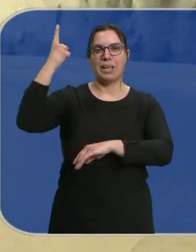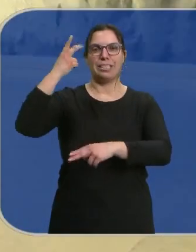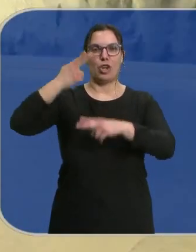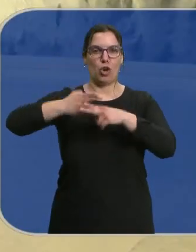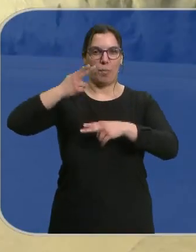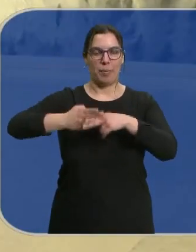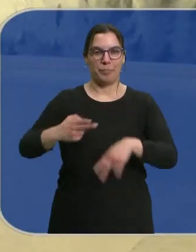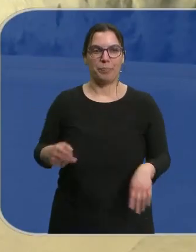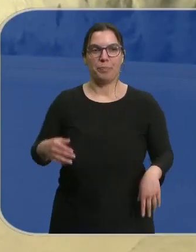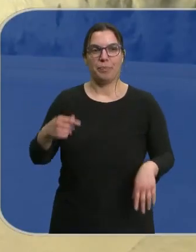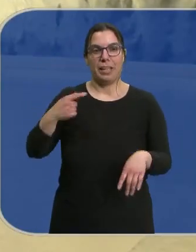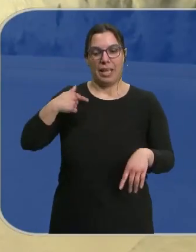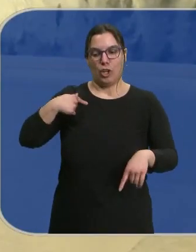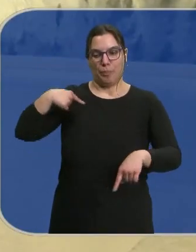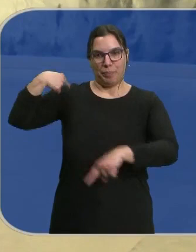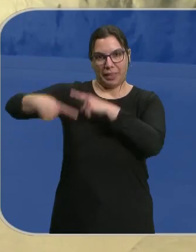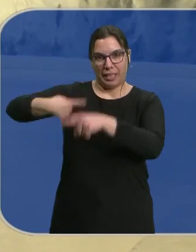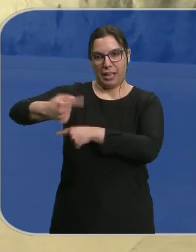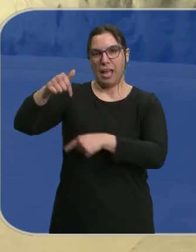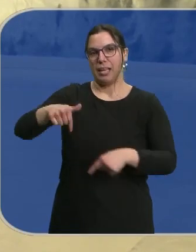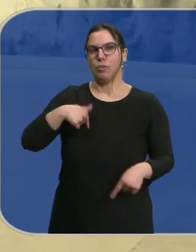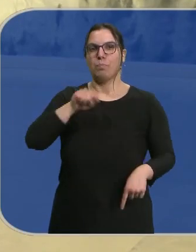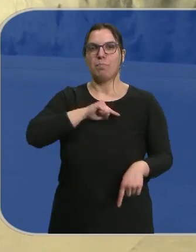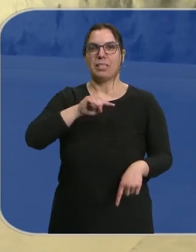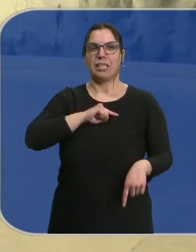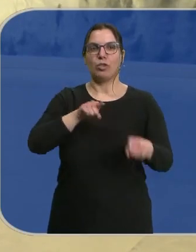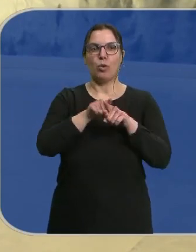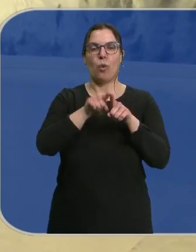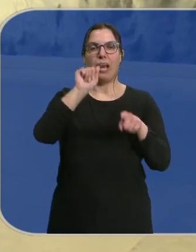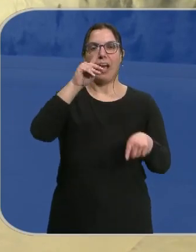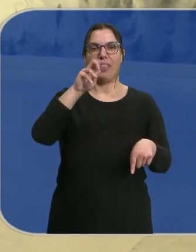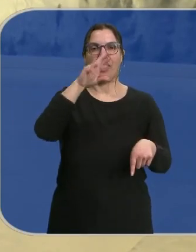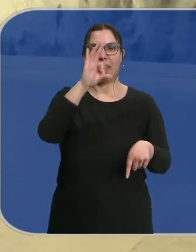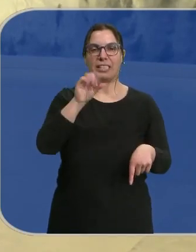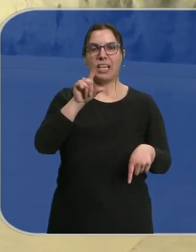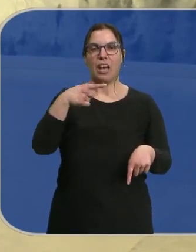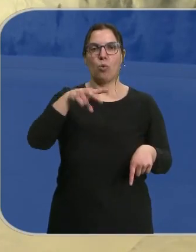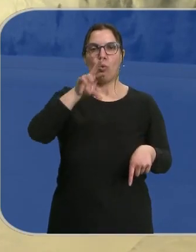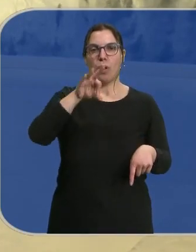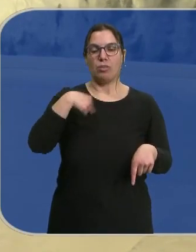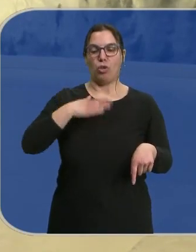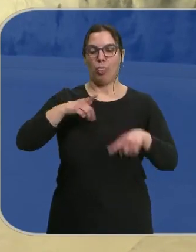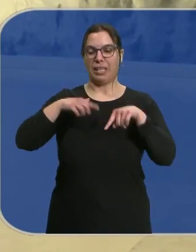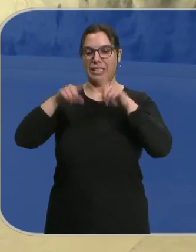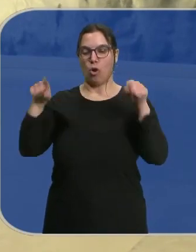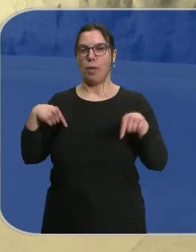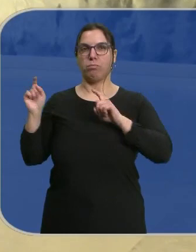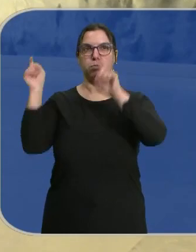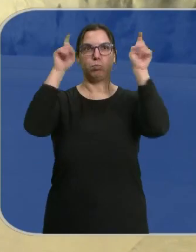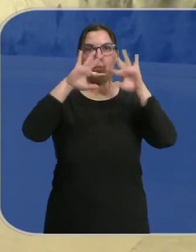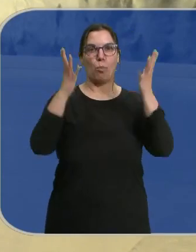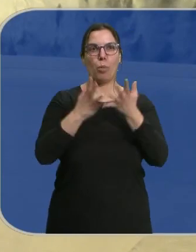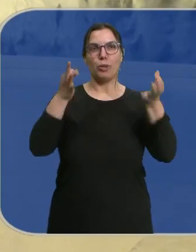es hoy. Mis raíces están aquí y me siento un poco como Andrés Laguna, un segoviano que va por el mundo pero